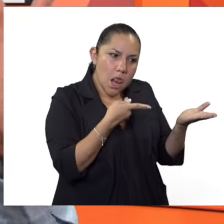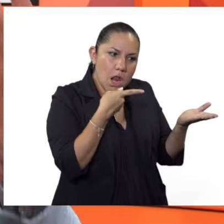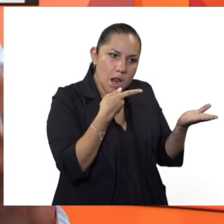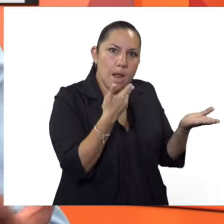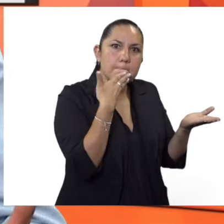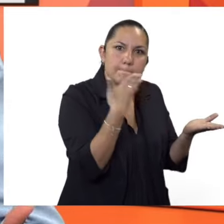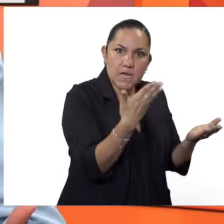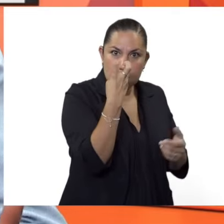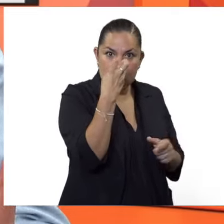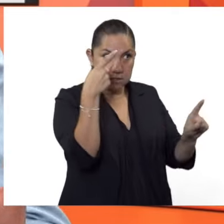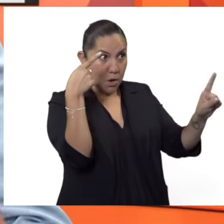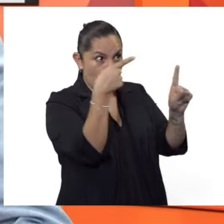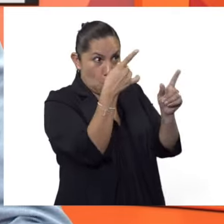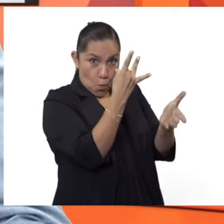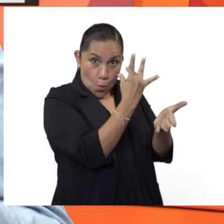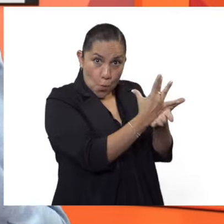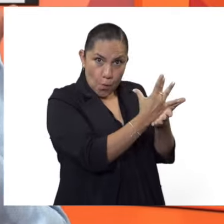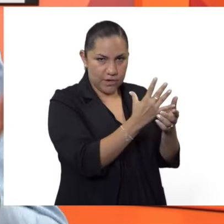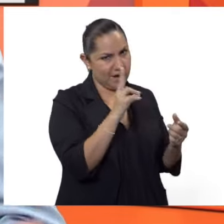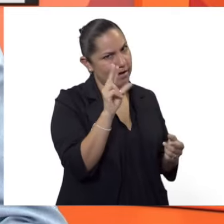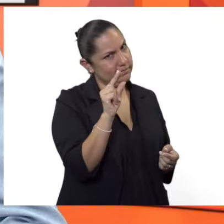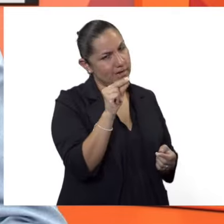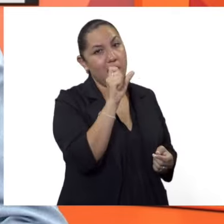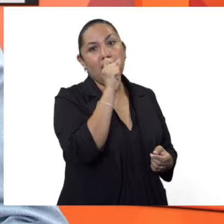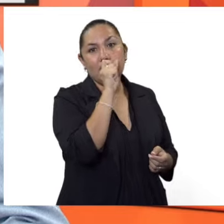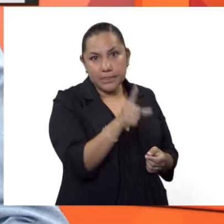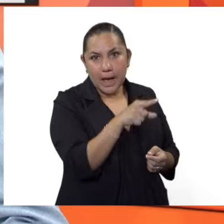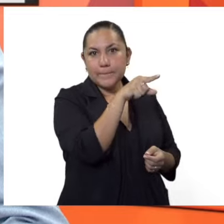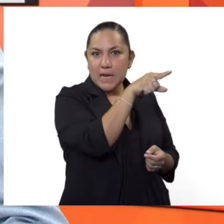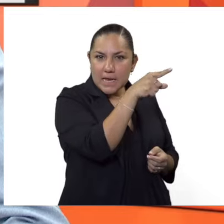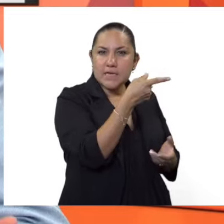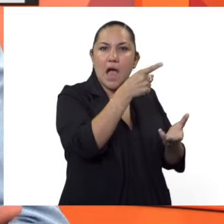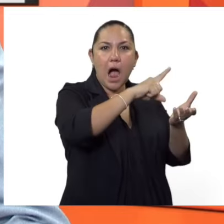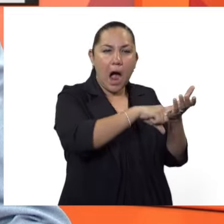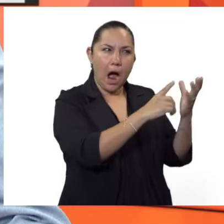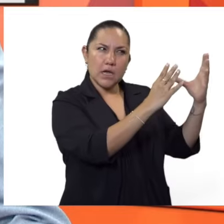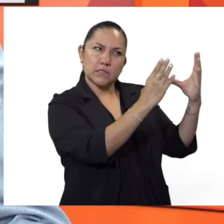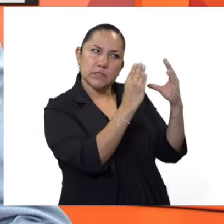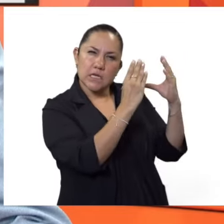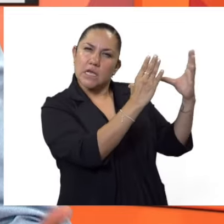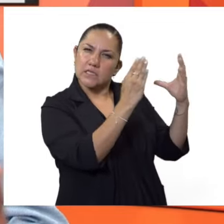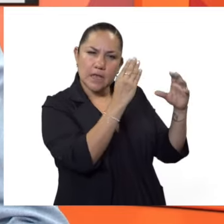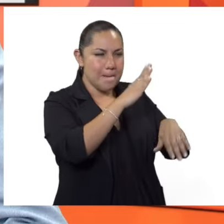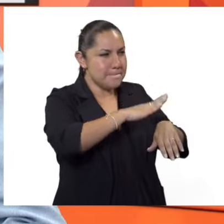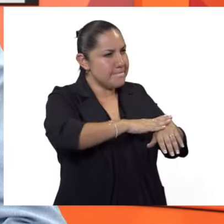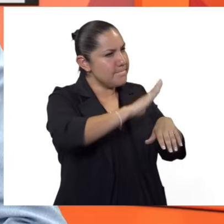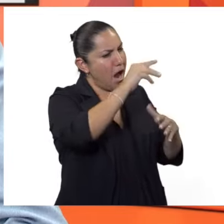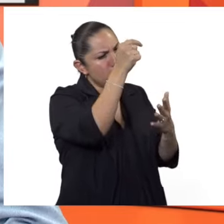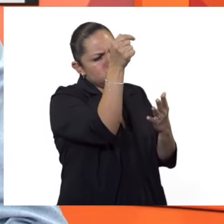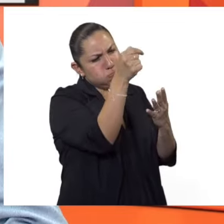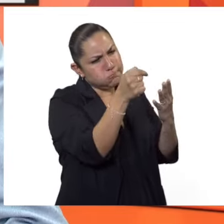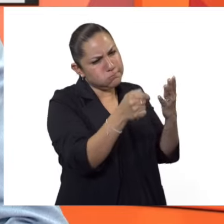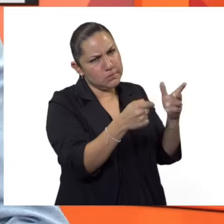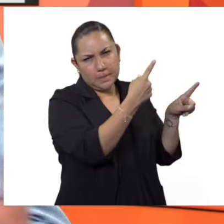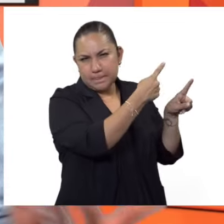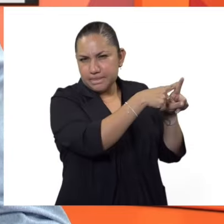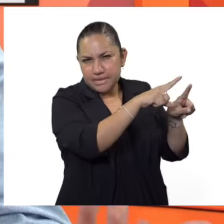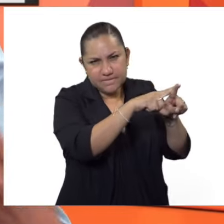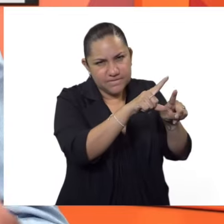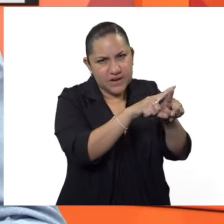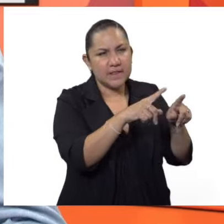bien ni pronunciar no sino también me enseñó muchas más cosas al que llamamos el sentido común